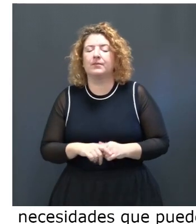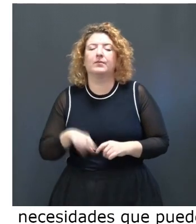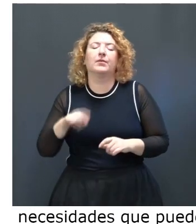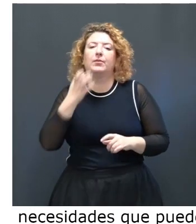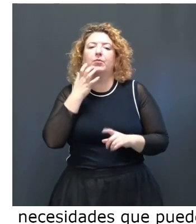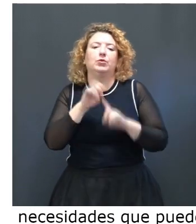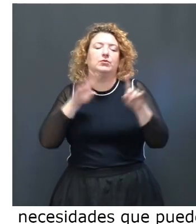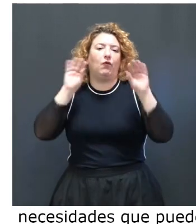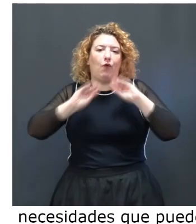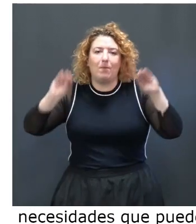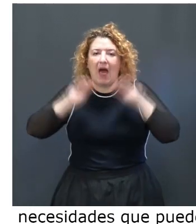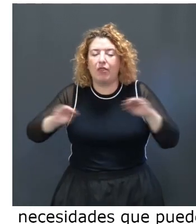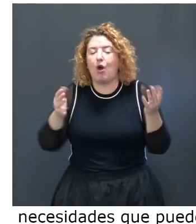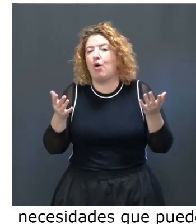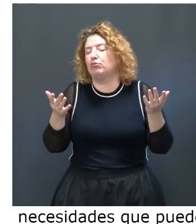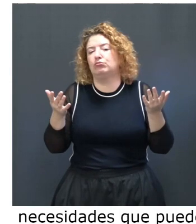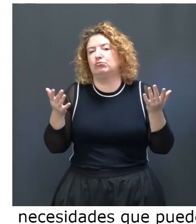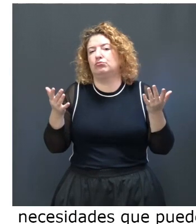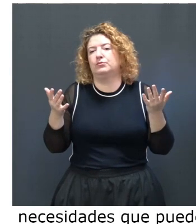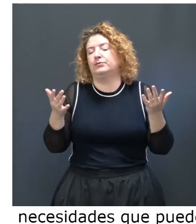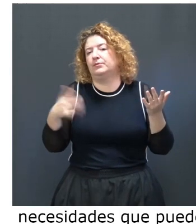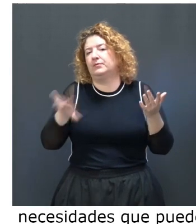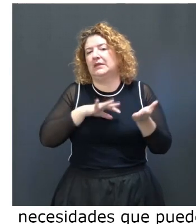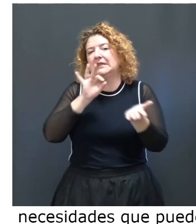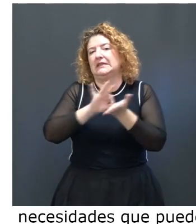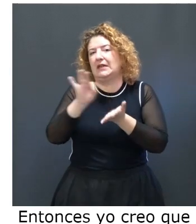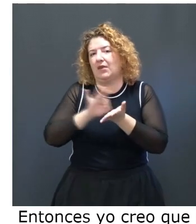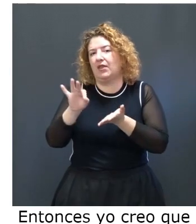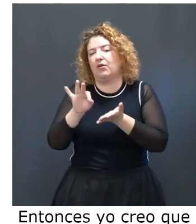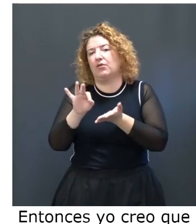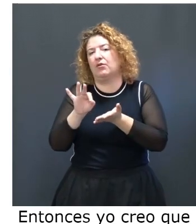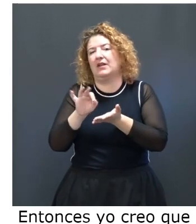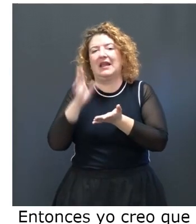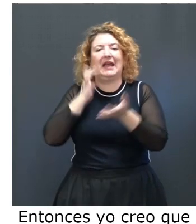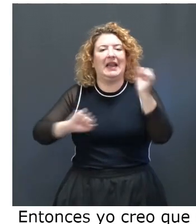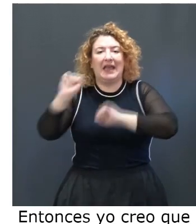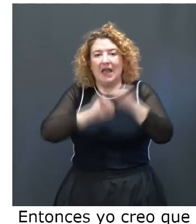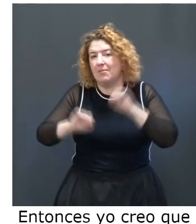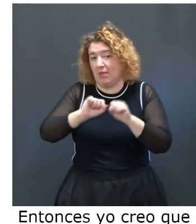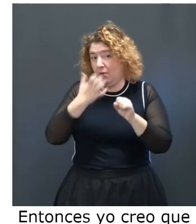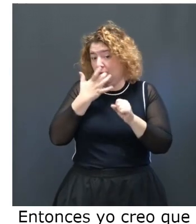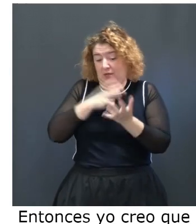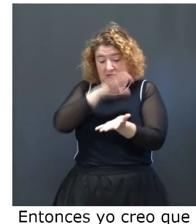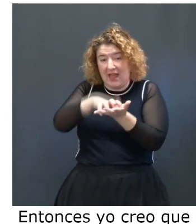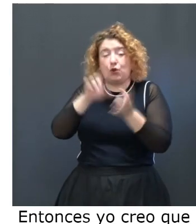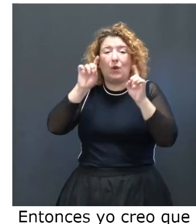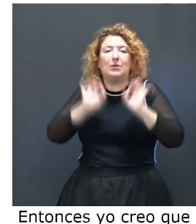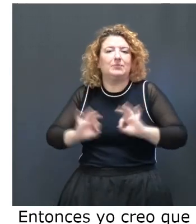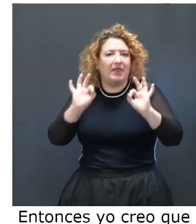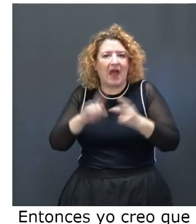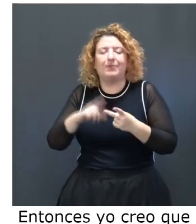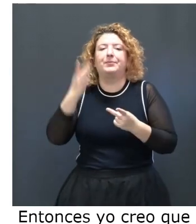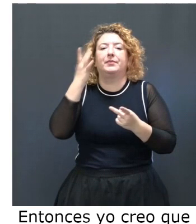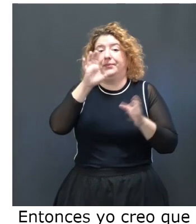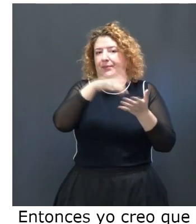formación, ¿no? Todo aquello que esté implicado, tanto servicio de limpieza, yo trabajo ahora en un centro de educación especial, pues personal de